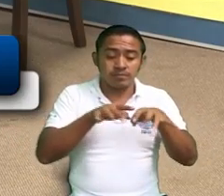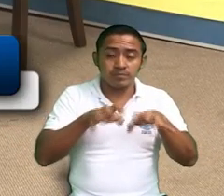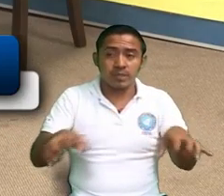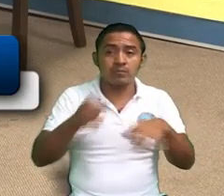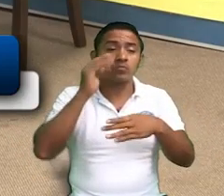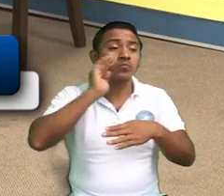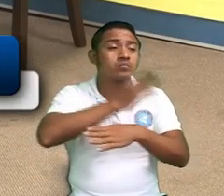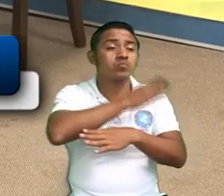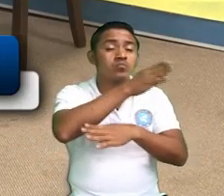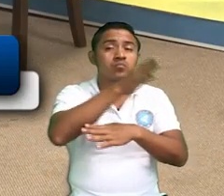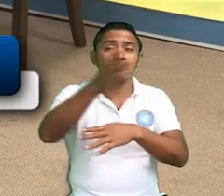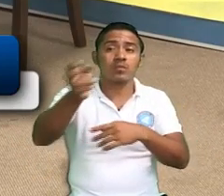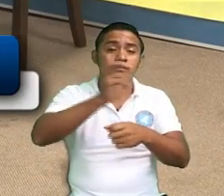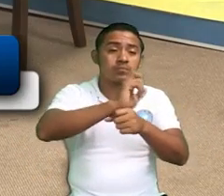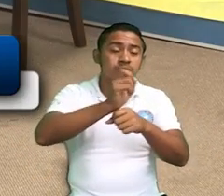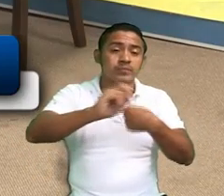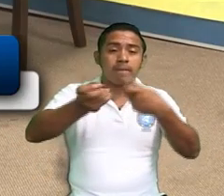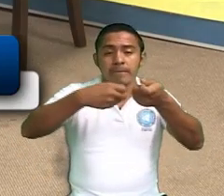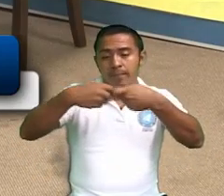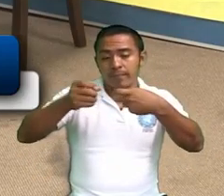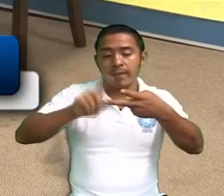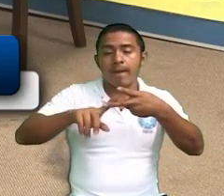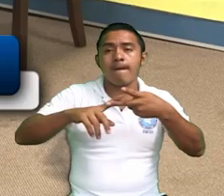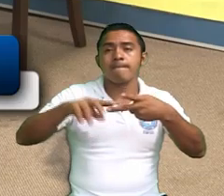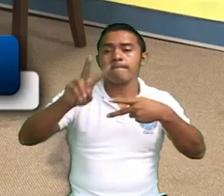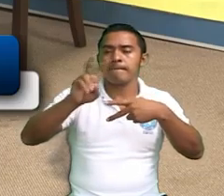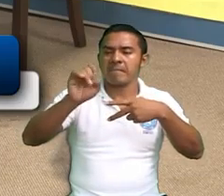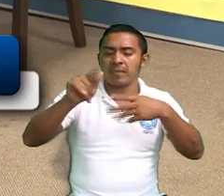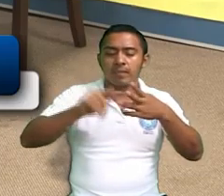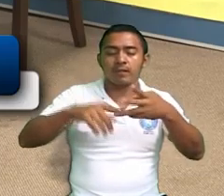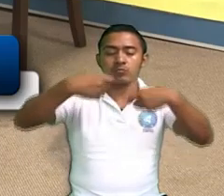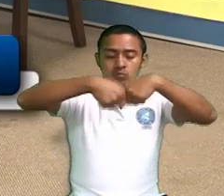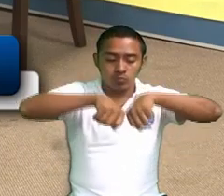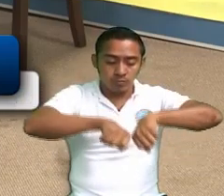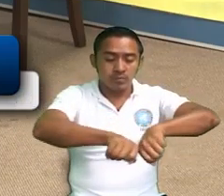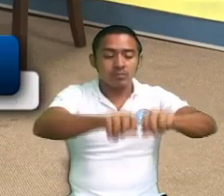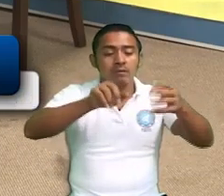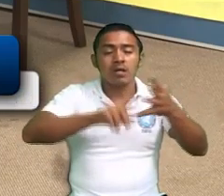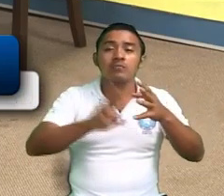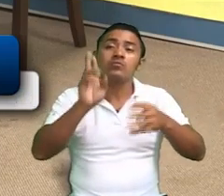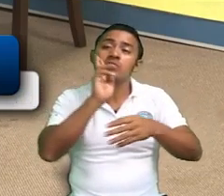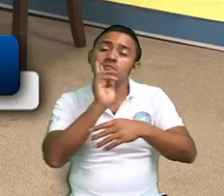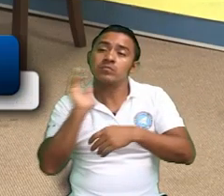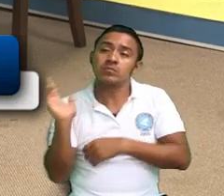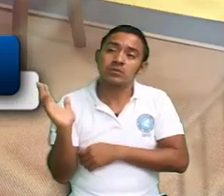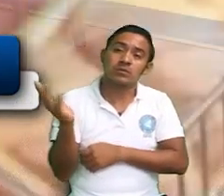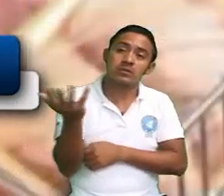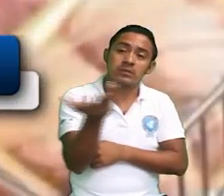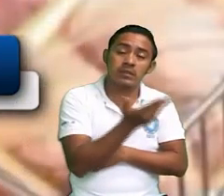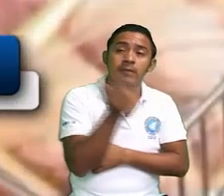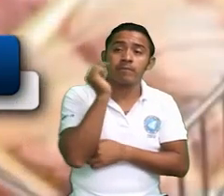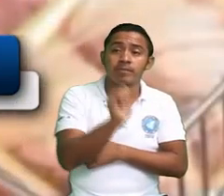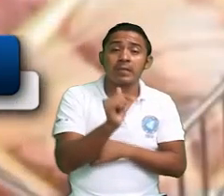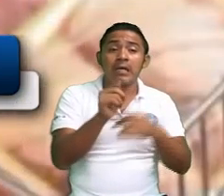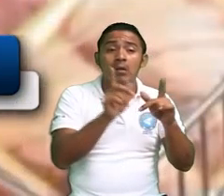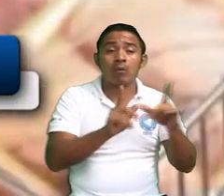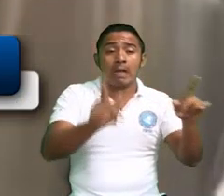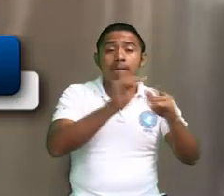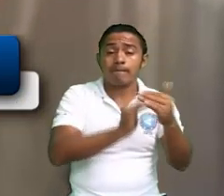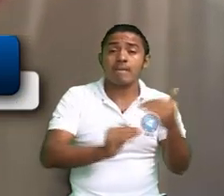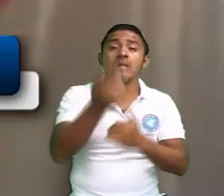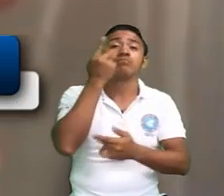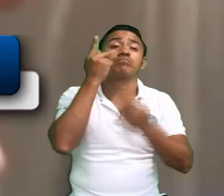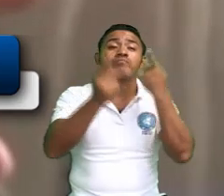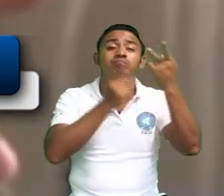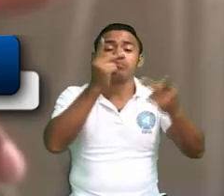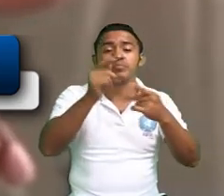supervisión a todo establecimiento, pulpería, venta, supermercado, restaurante, sobre todo en las áreas de mayor afluencia, ya